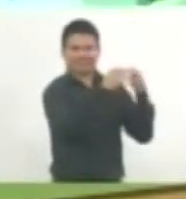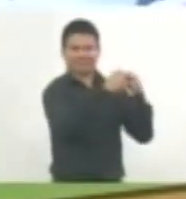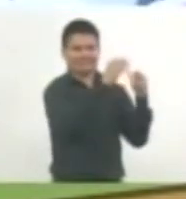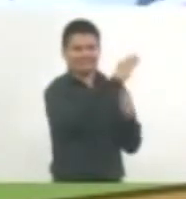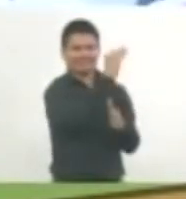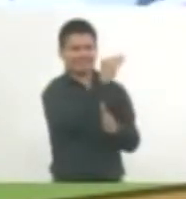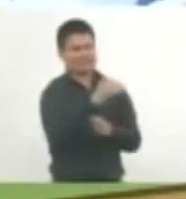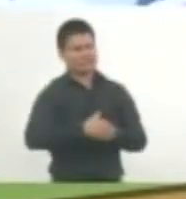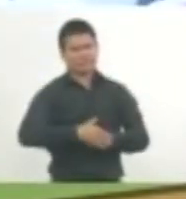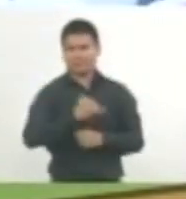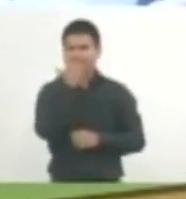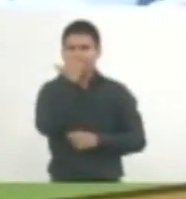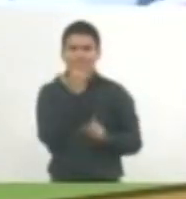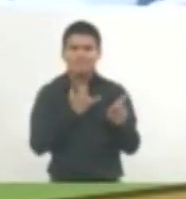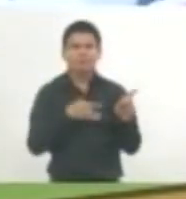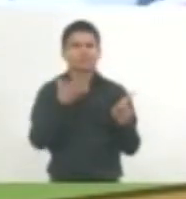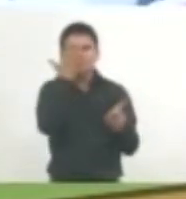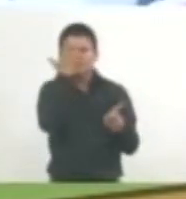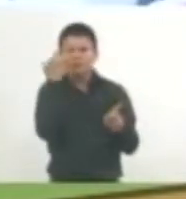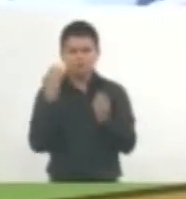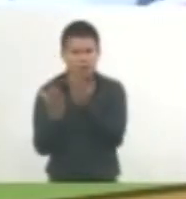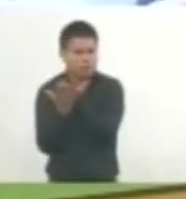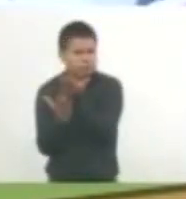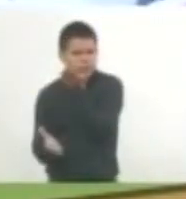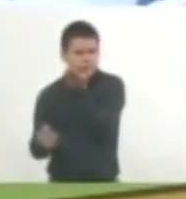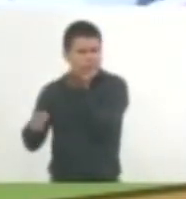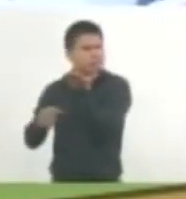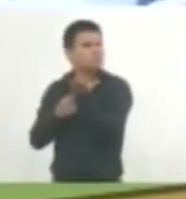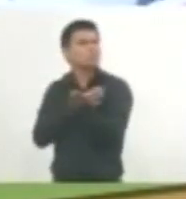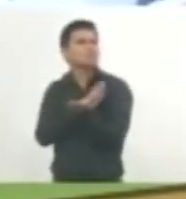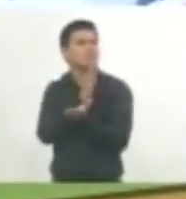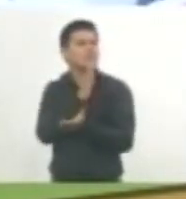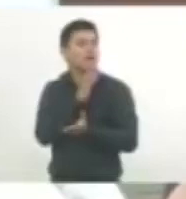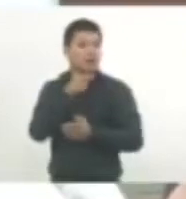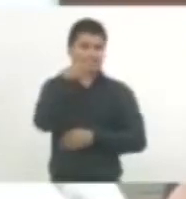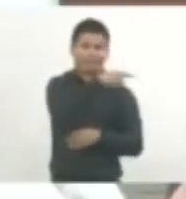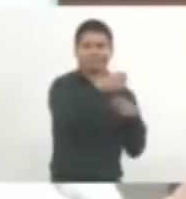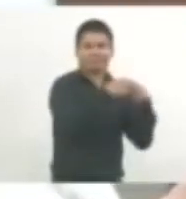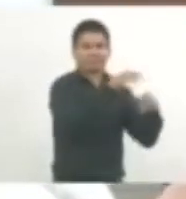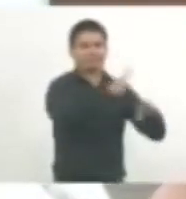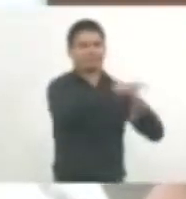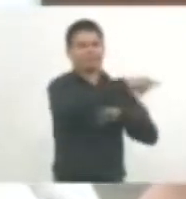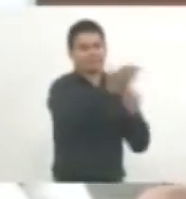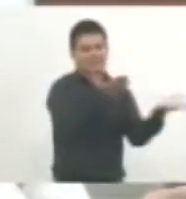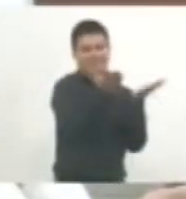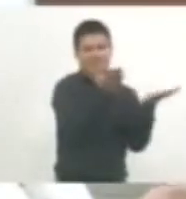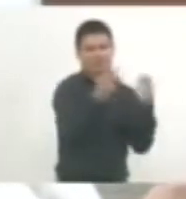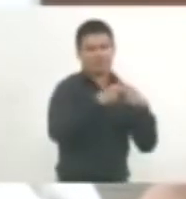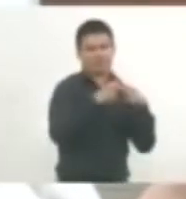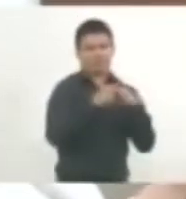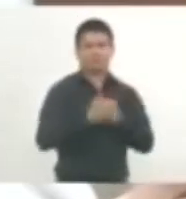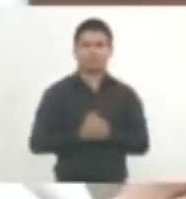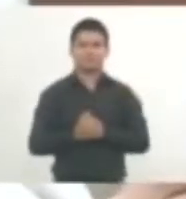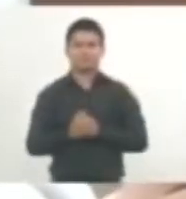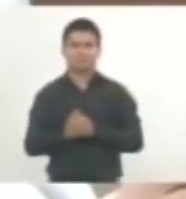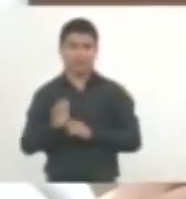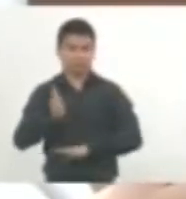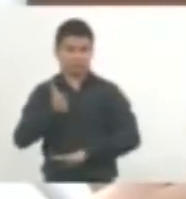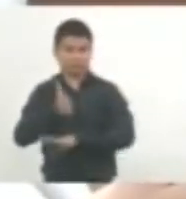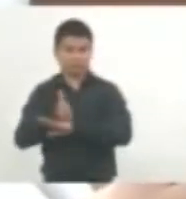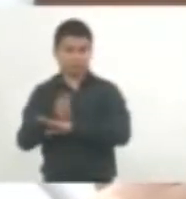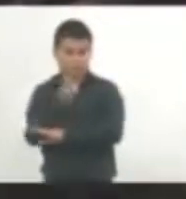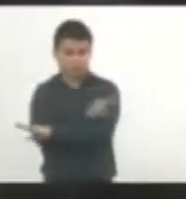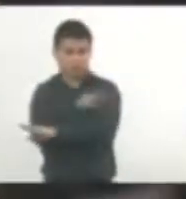que no habrá grandes cambios con respecto a la calidad del servicio de energía. El superintendente de servicios públicos, José